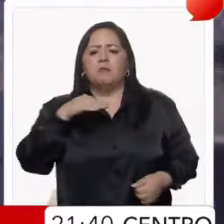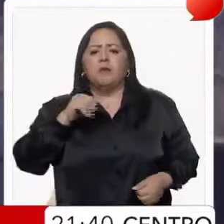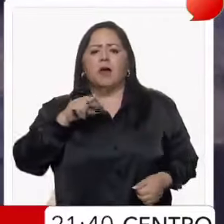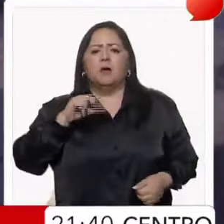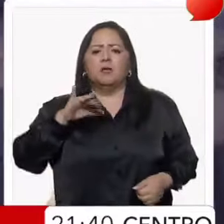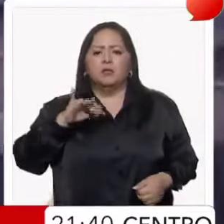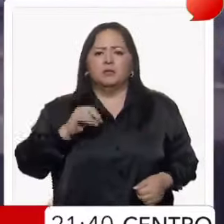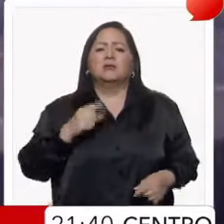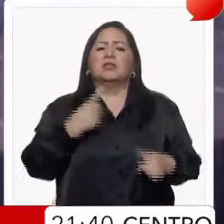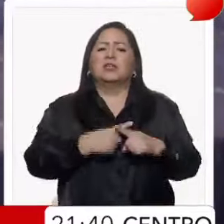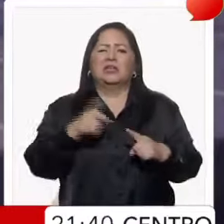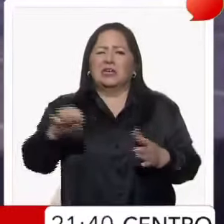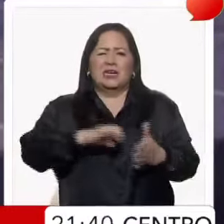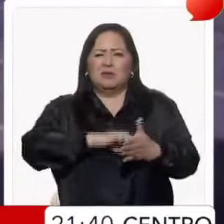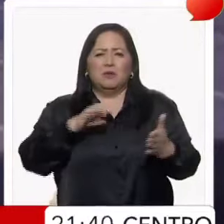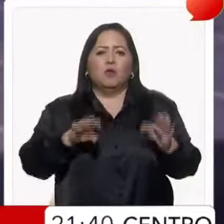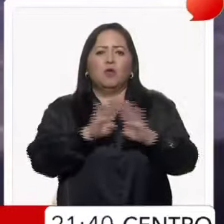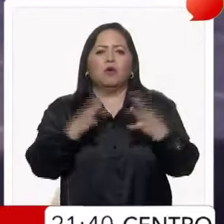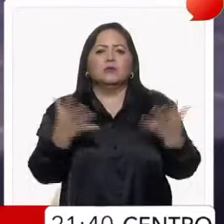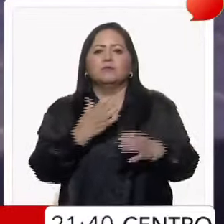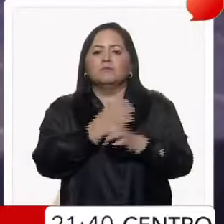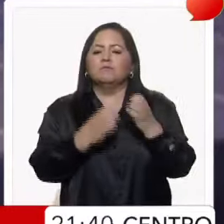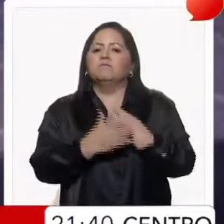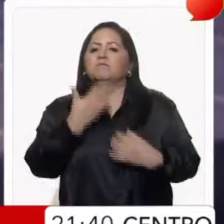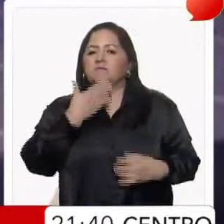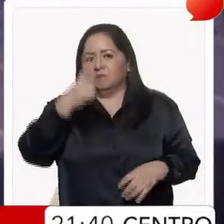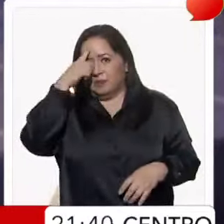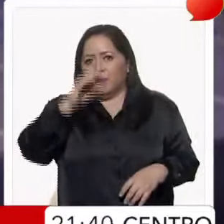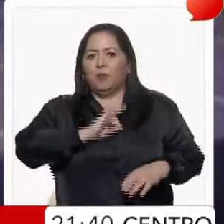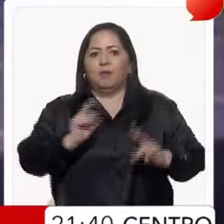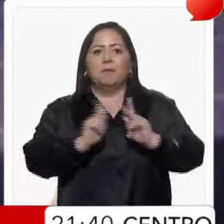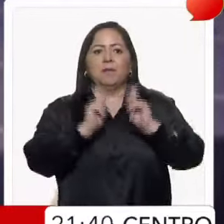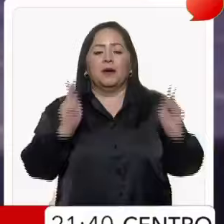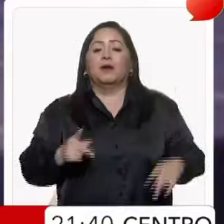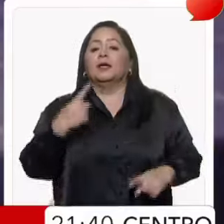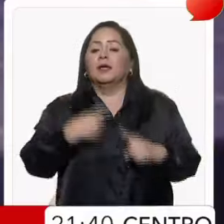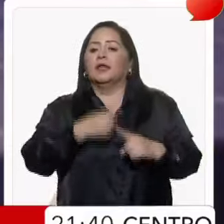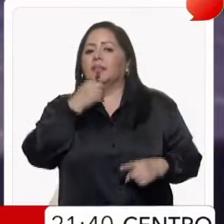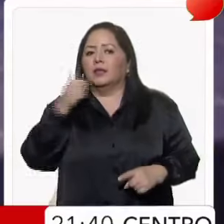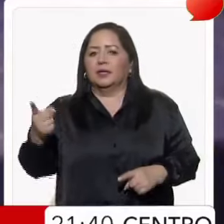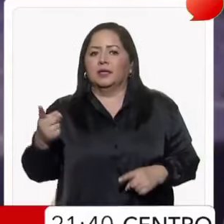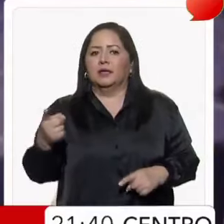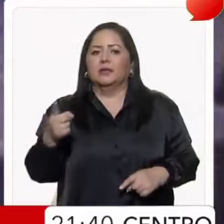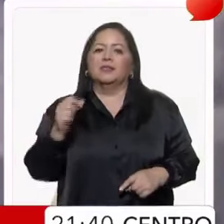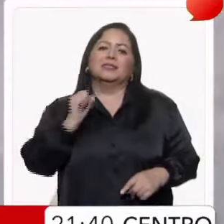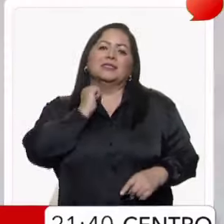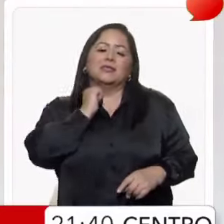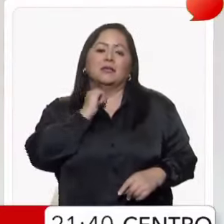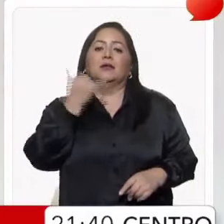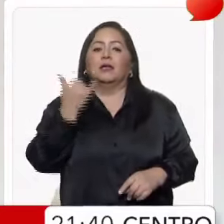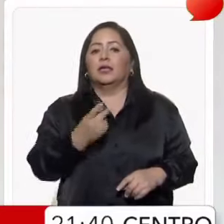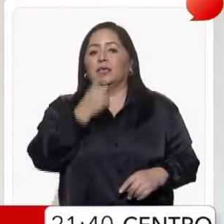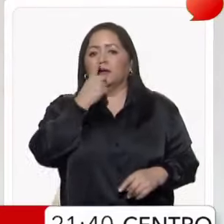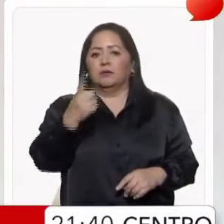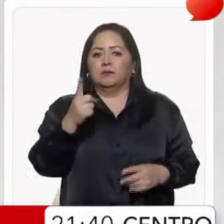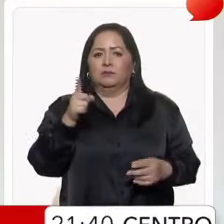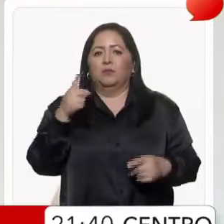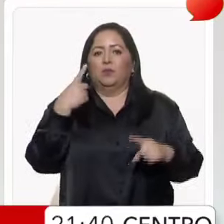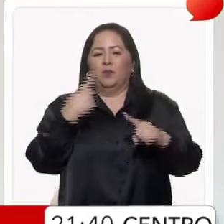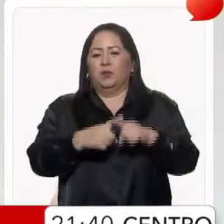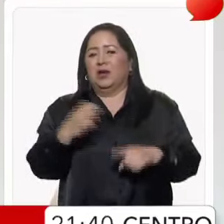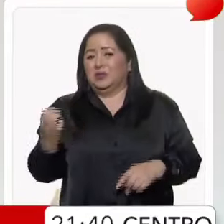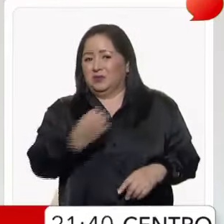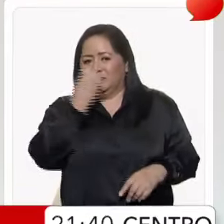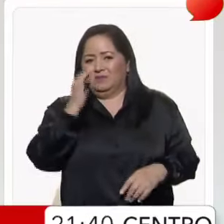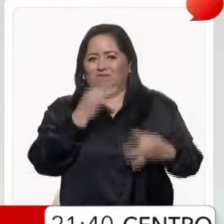Mauricio Vila, es un ejemplo de cómo hacer bien las cosas para alcanzar la paz. Esto dijo la senadora con licencia. También afirmó que su apuesta